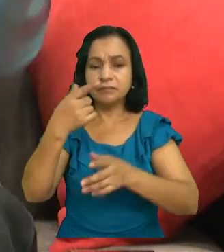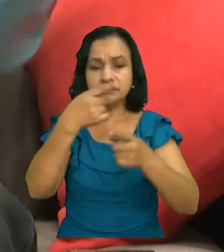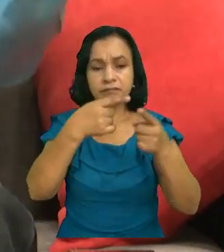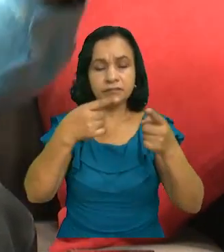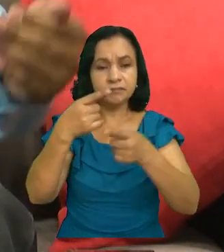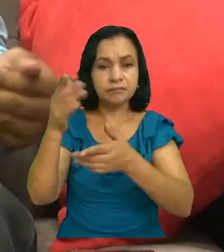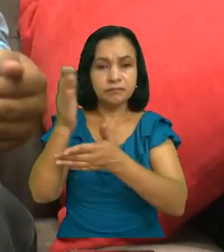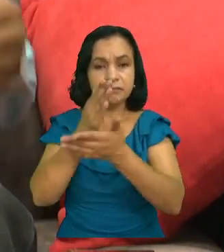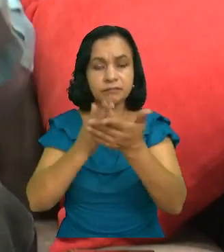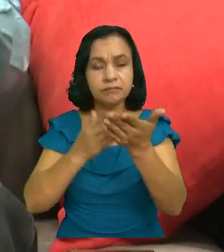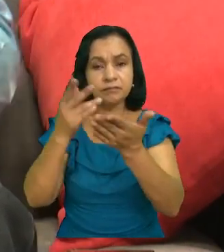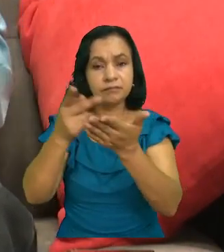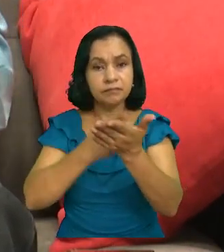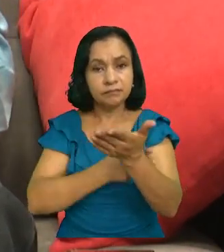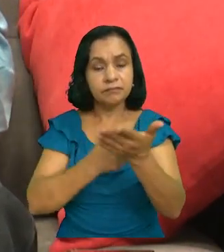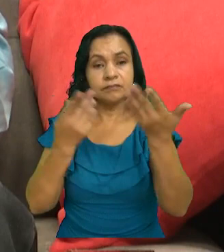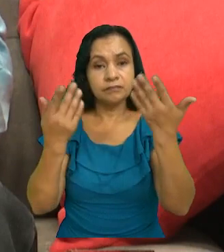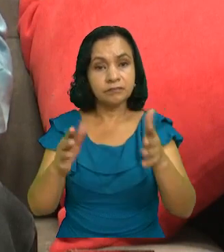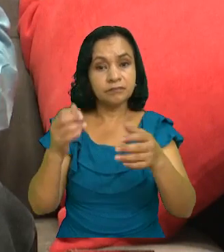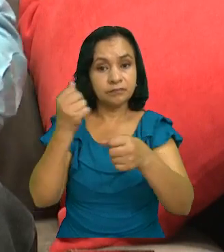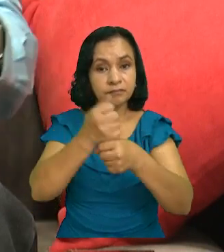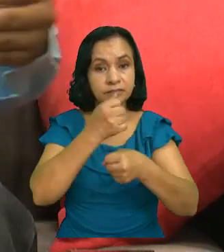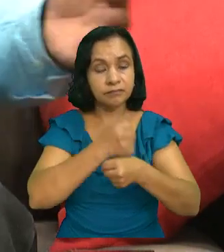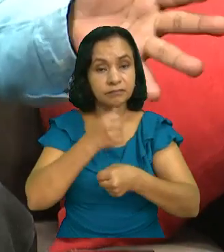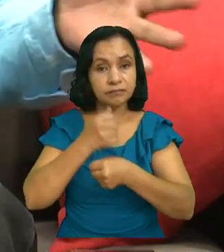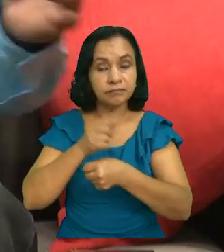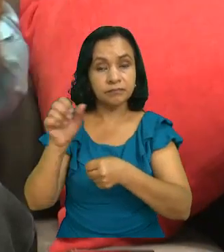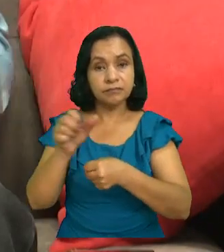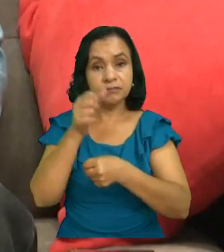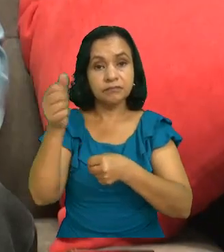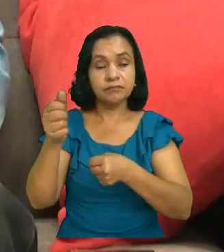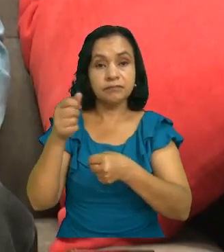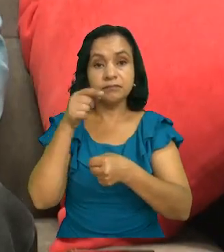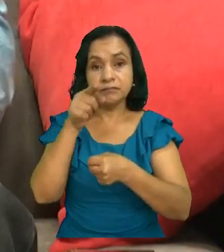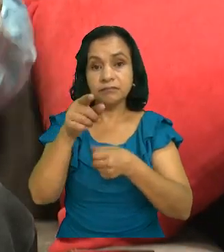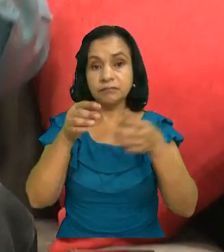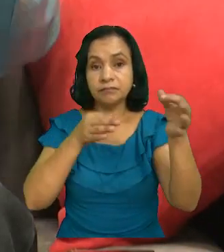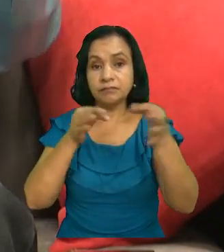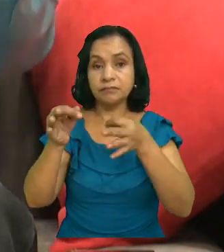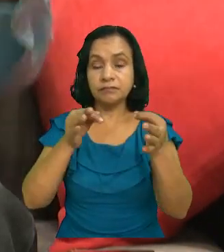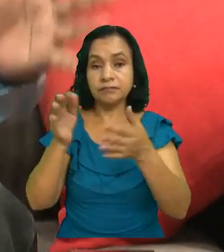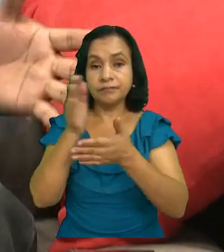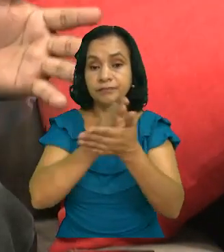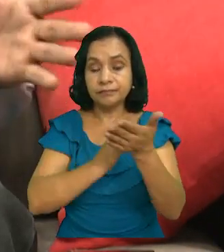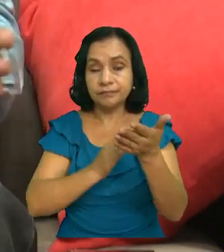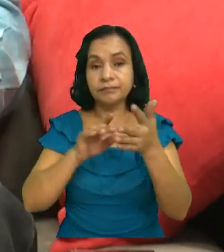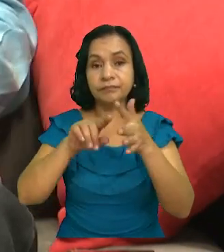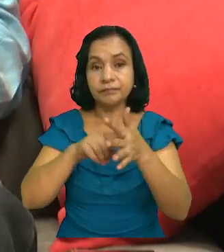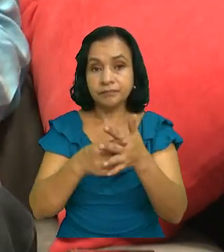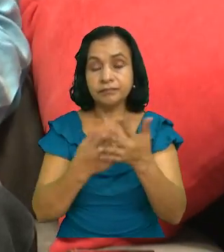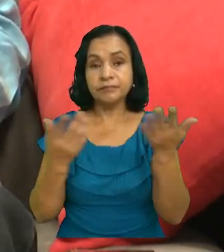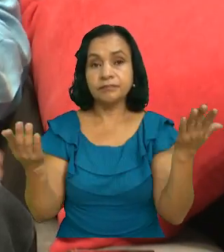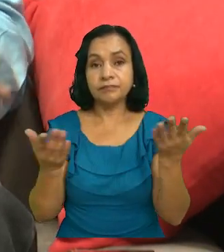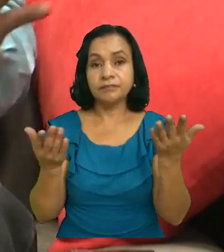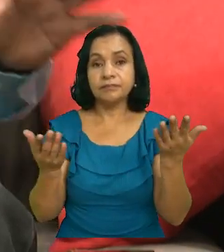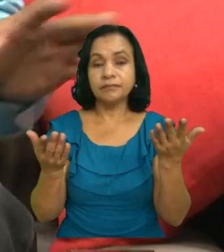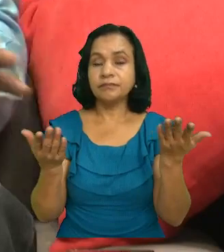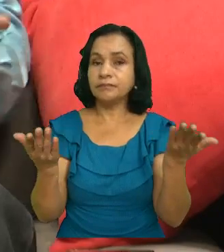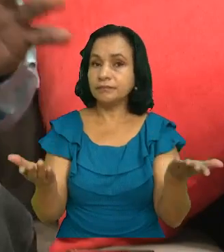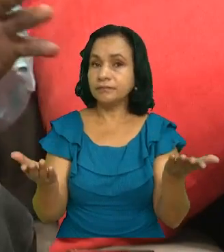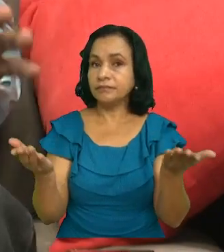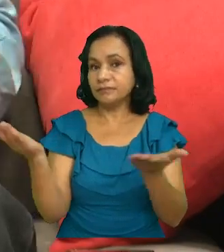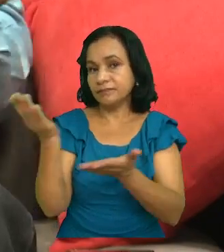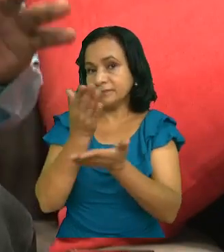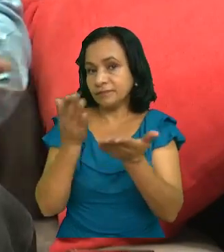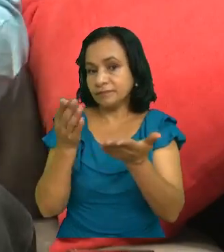¿Hay algunos proyectos que ya están ejecutándose? Otros que están, como usted lo mencionaba, algunos en procesos de licitación ya. Pero vaya, pues de